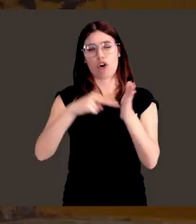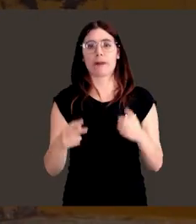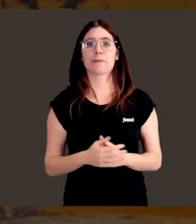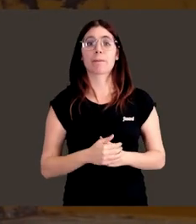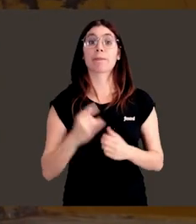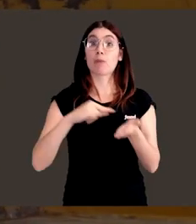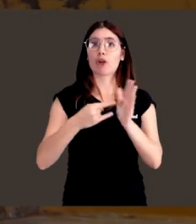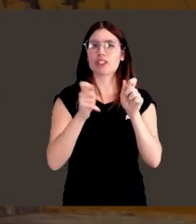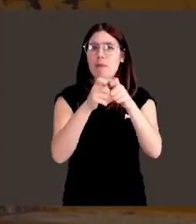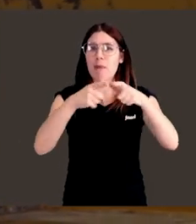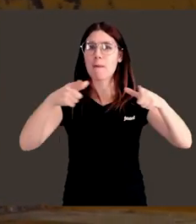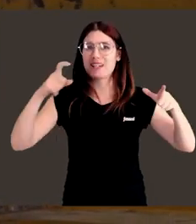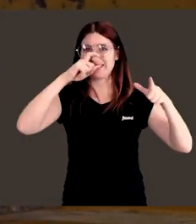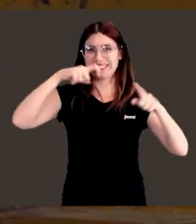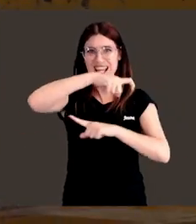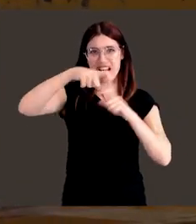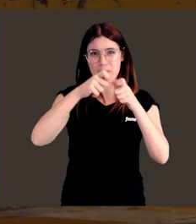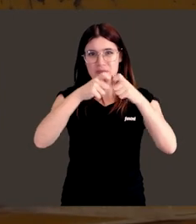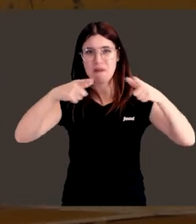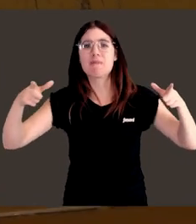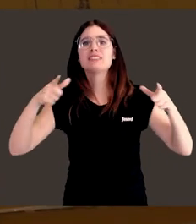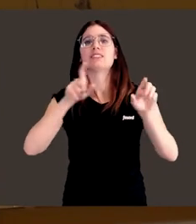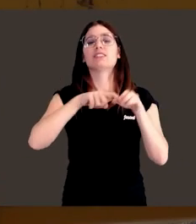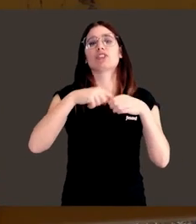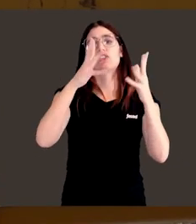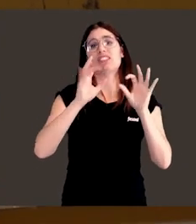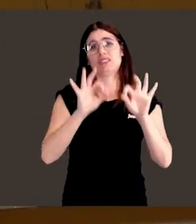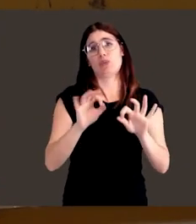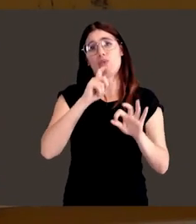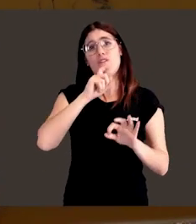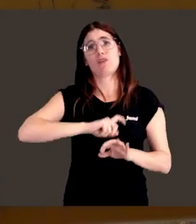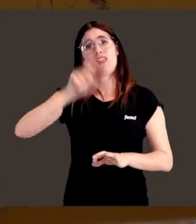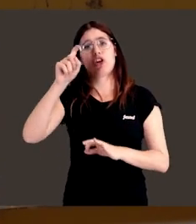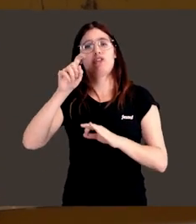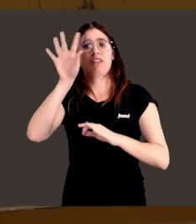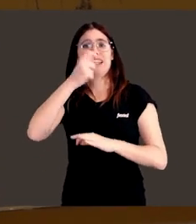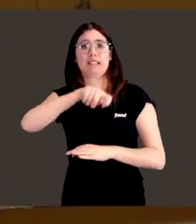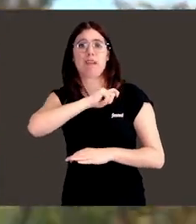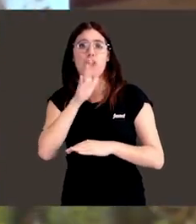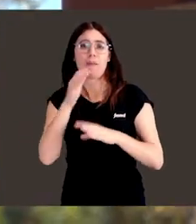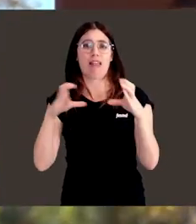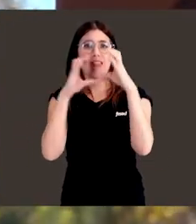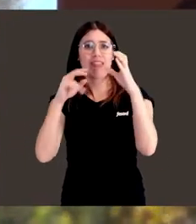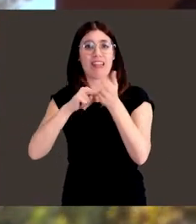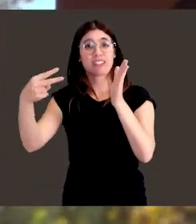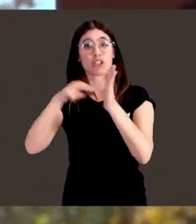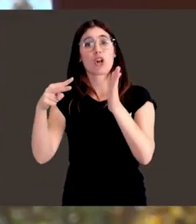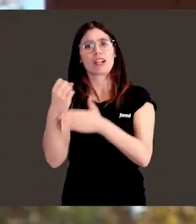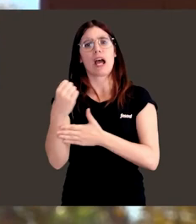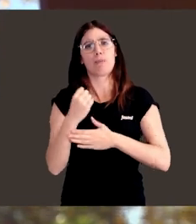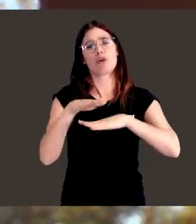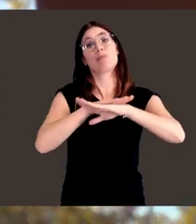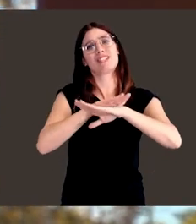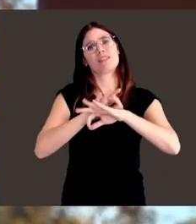tecnología. El proyecto continuará creciendo a lo largo de este curso, en el que contará de nuevo con el apoyo de la Fundación Española para la Ciencia y la Tecnología